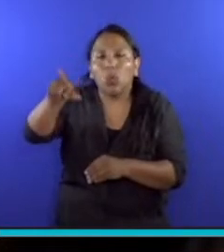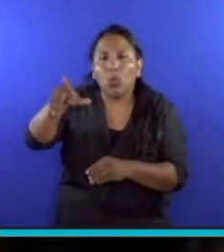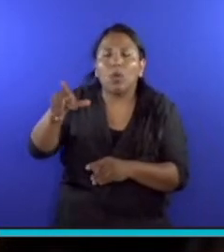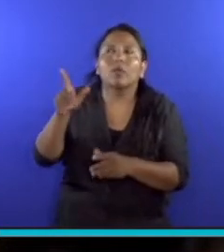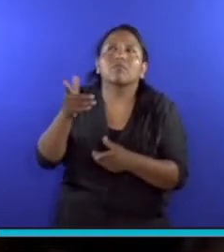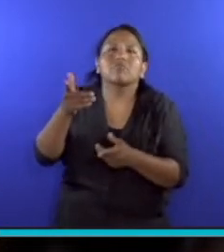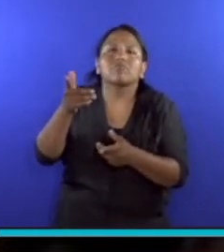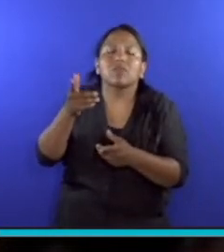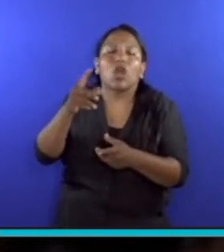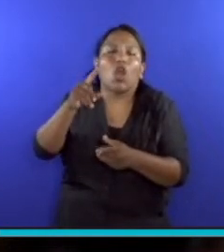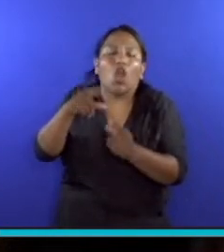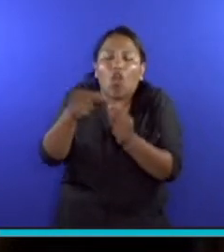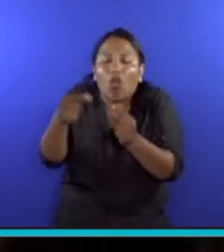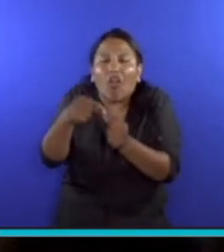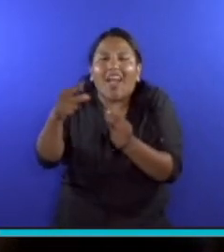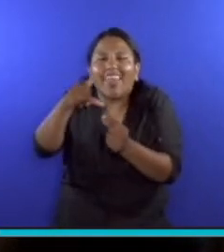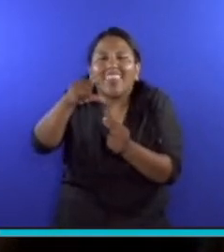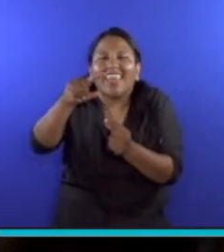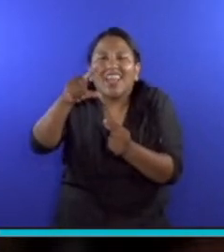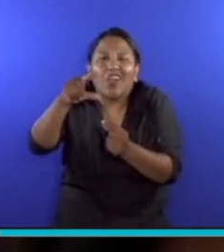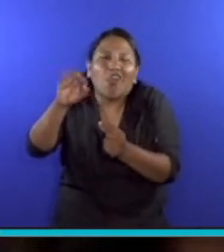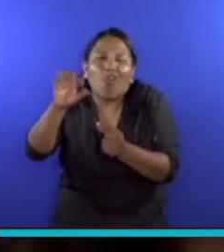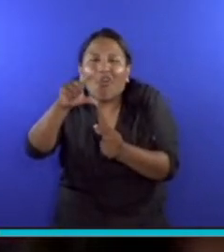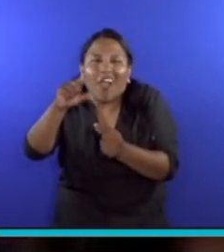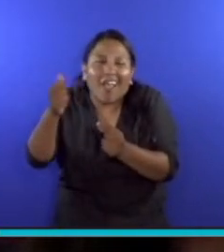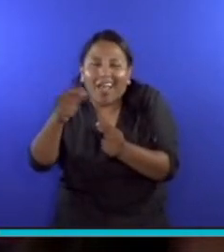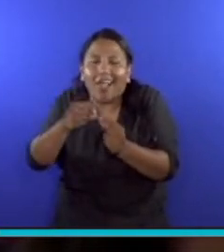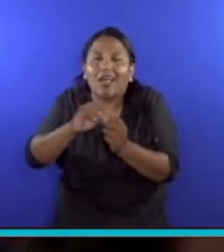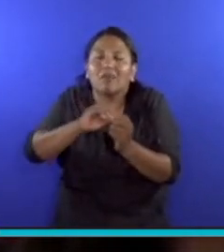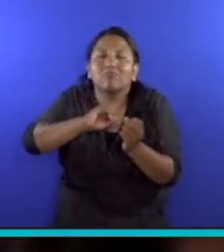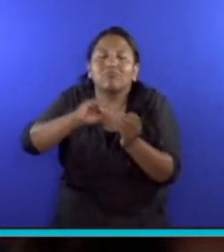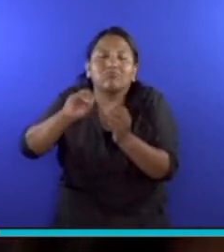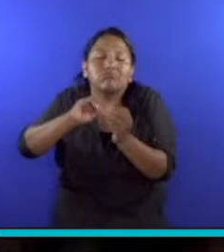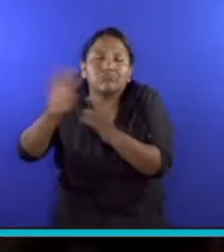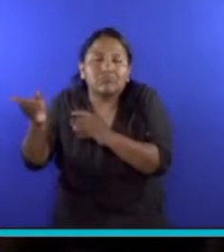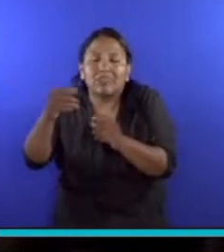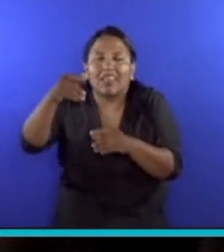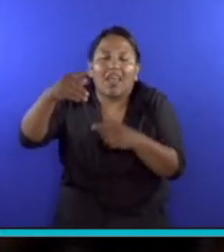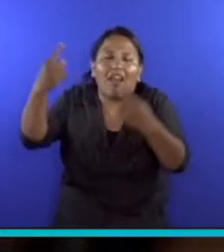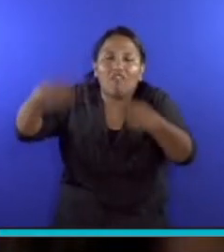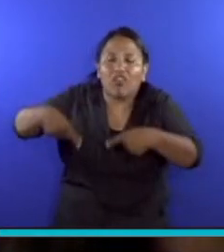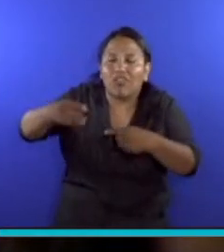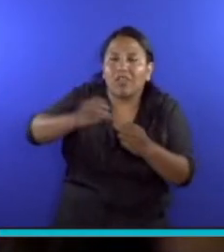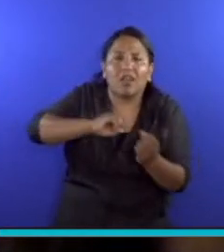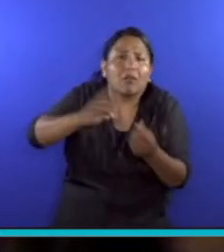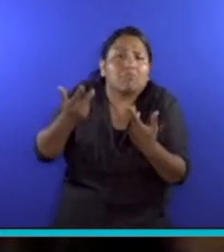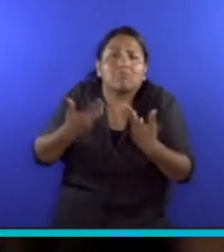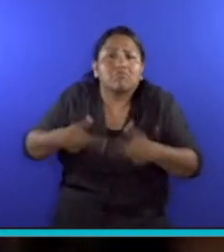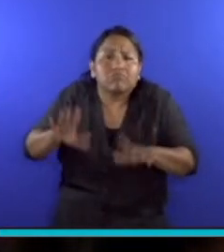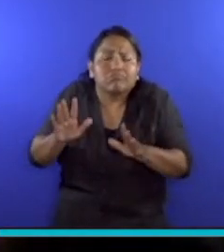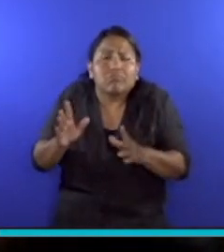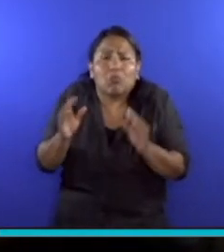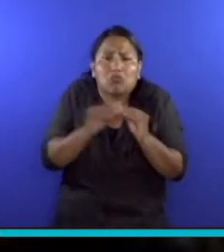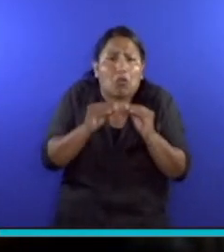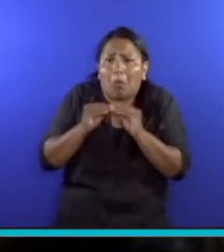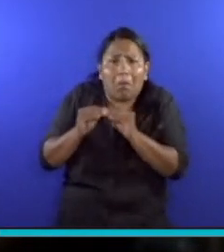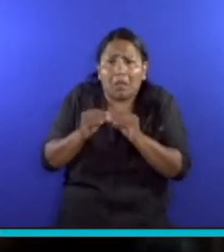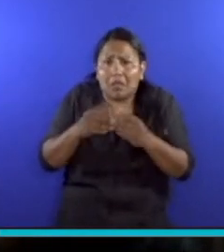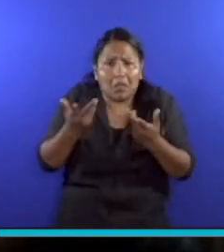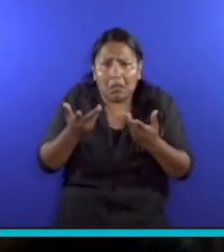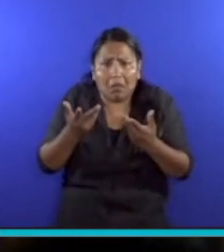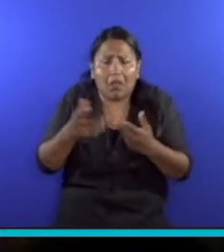coca, hojas de coca, de un lado al otro de la frontera, como suelen hacer muchos cocaleros en